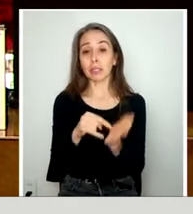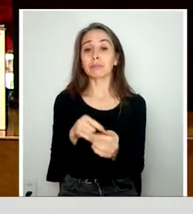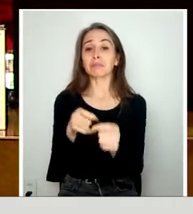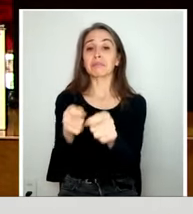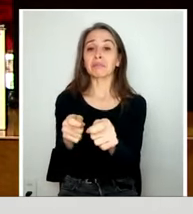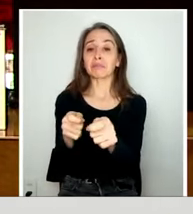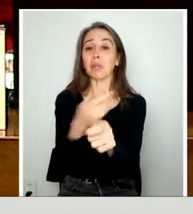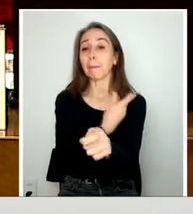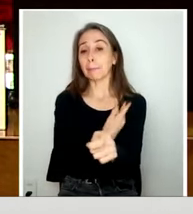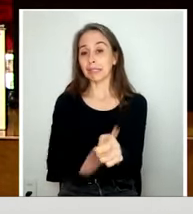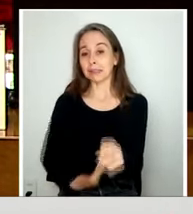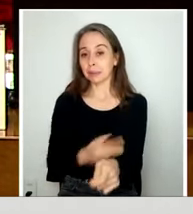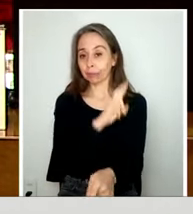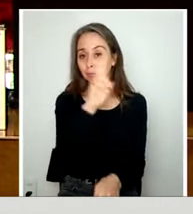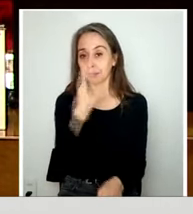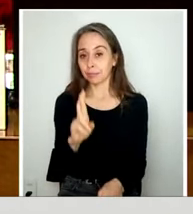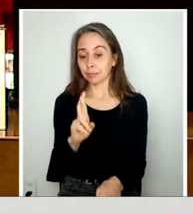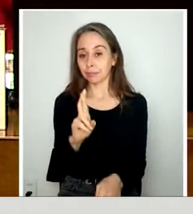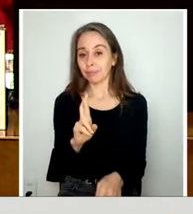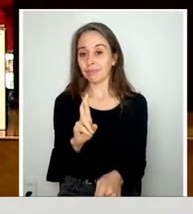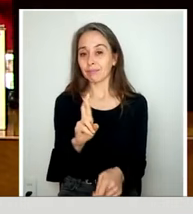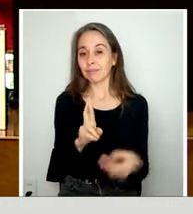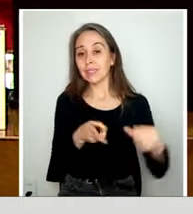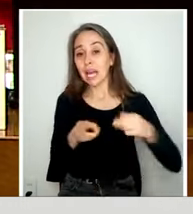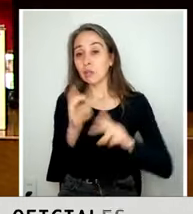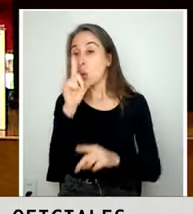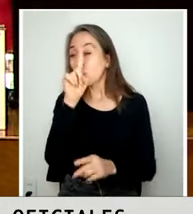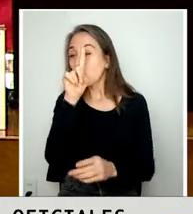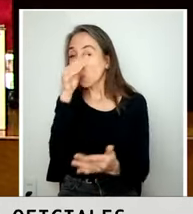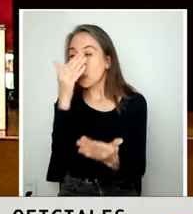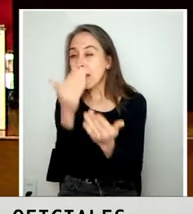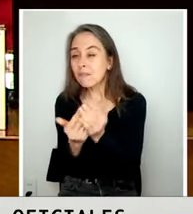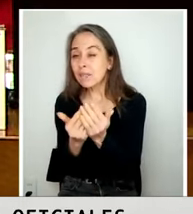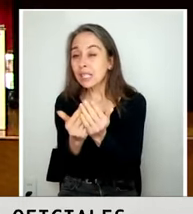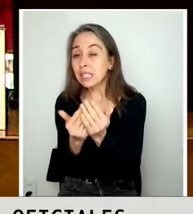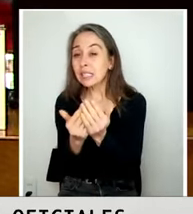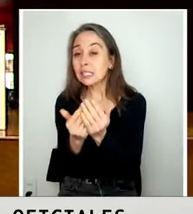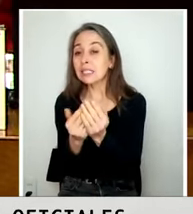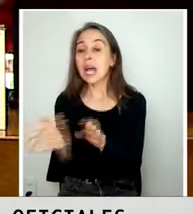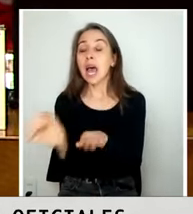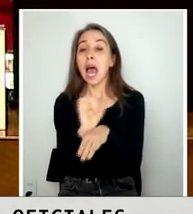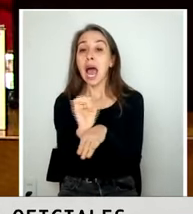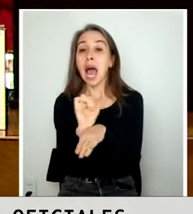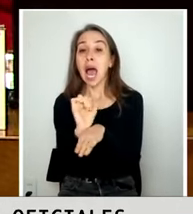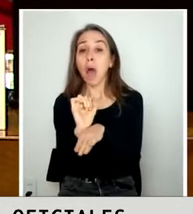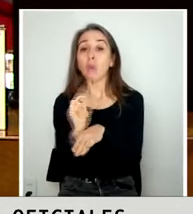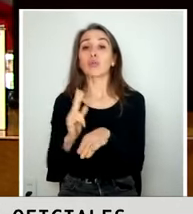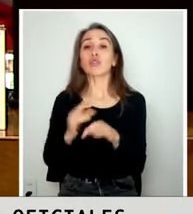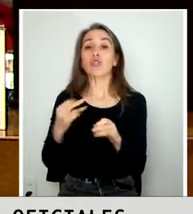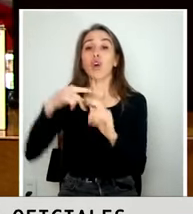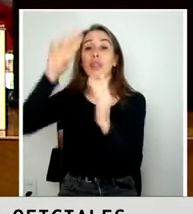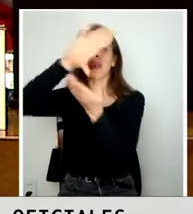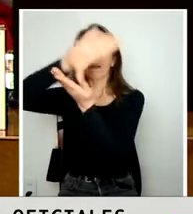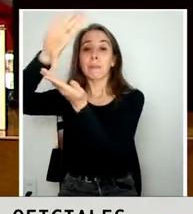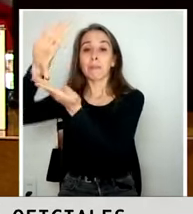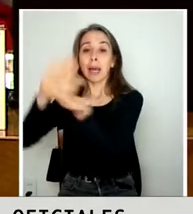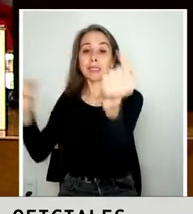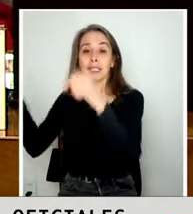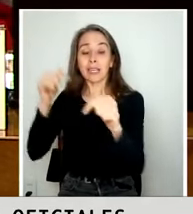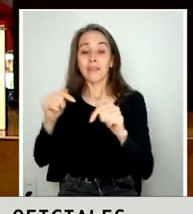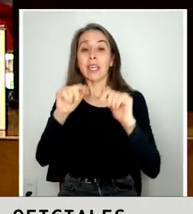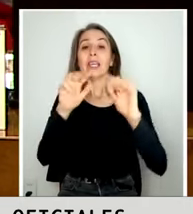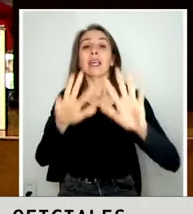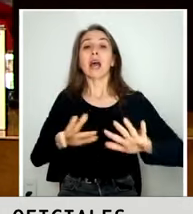mensaje que autoriza única y excepcionalmente el tránsito de los vehículos oficiales de los decimos novenos Juegos